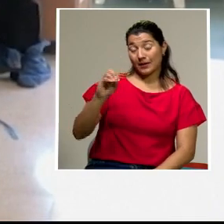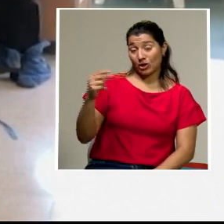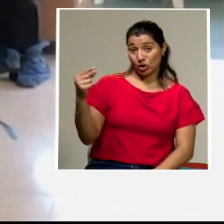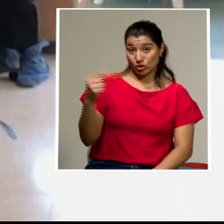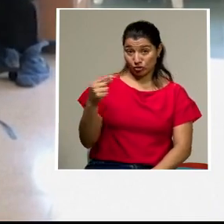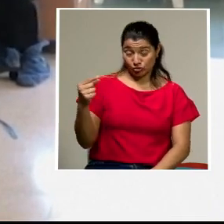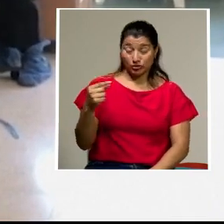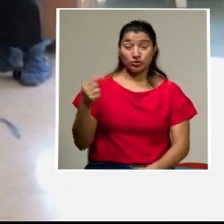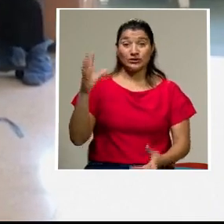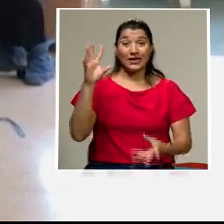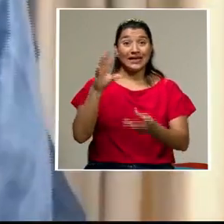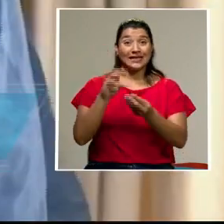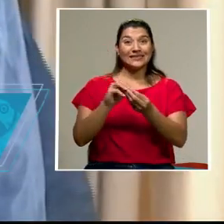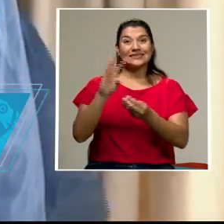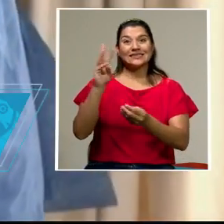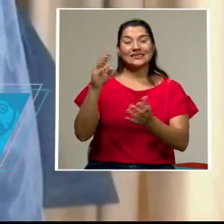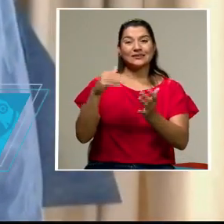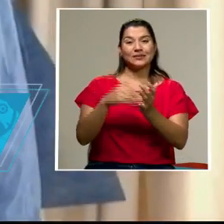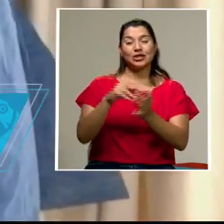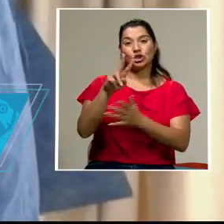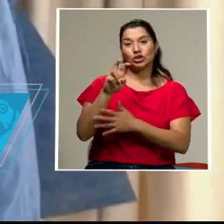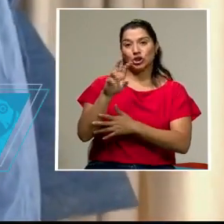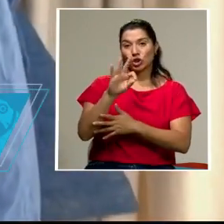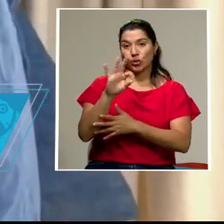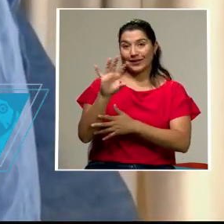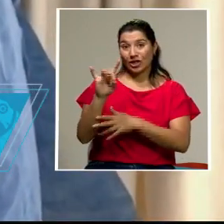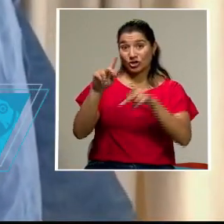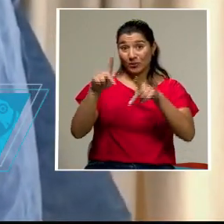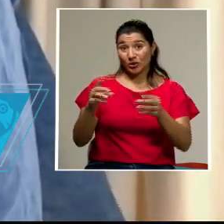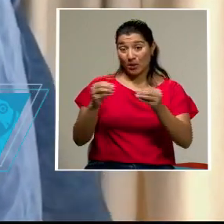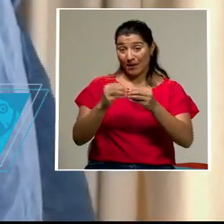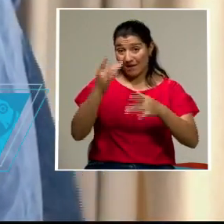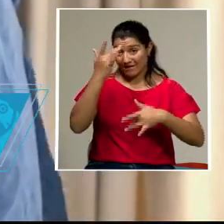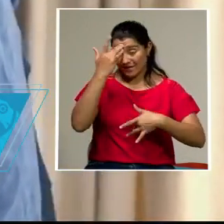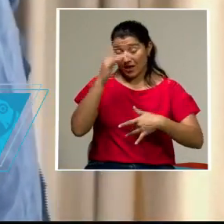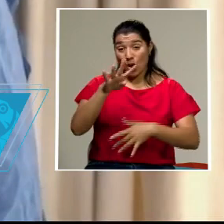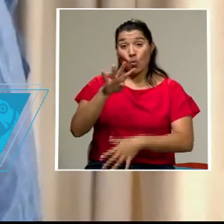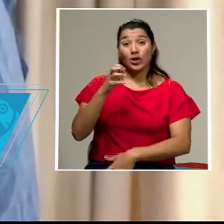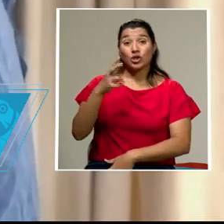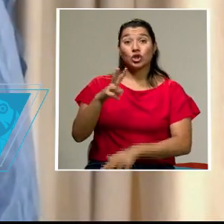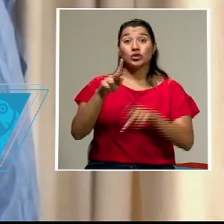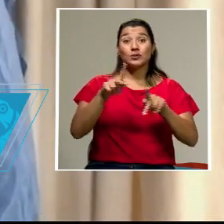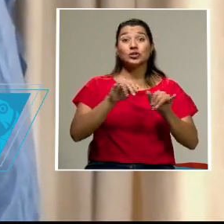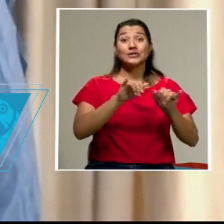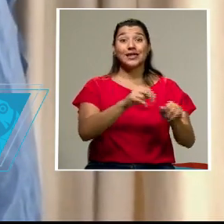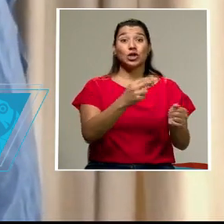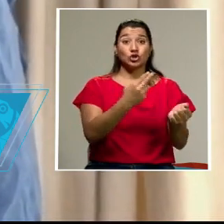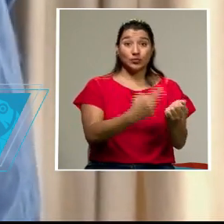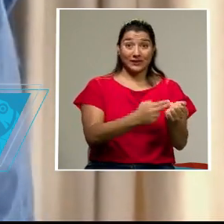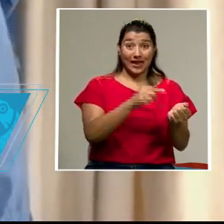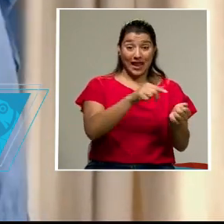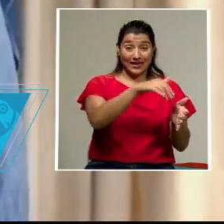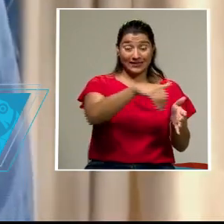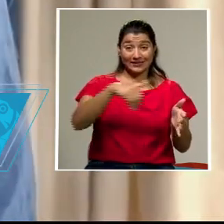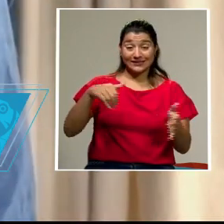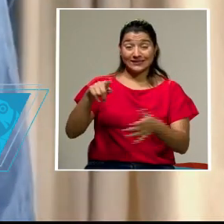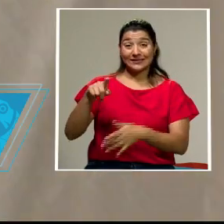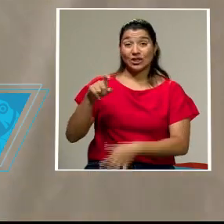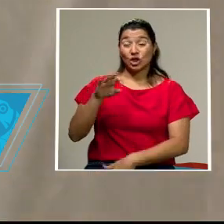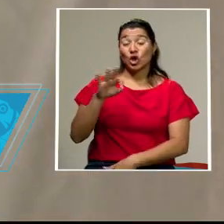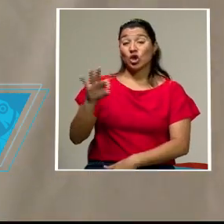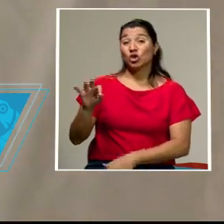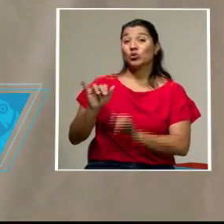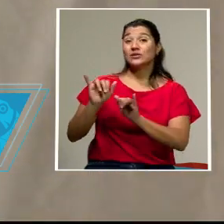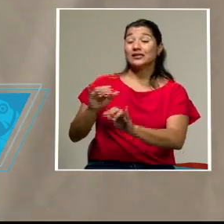2.698 nuevos casos de coronavirus. Además, se dio a conocer que 412 personas se encuentran hospitalizadas y de ellas 199